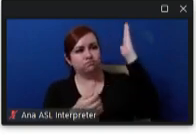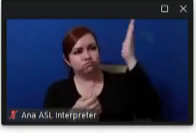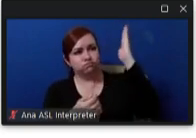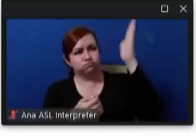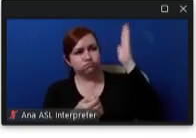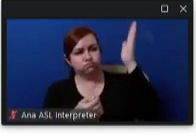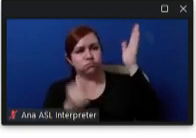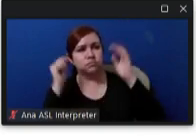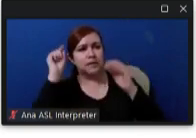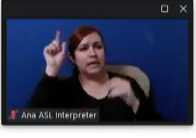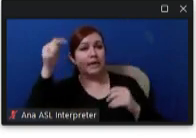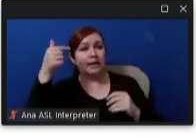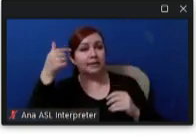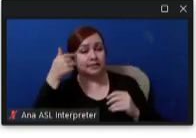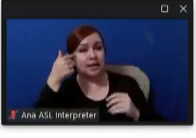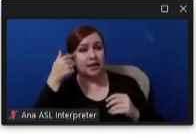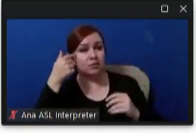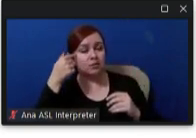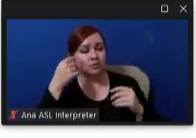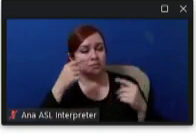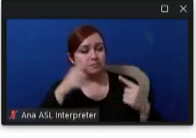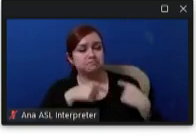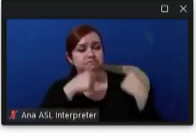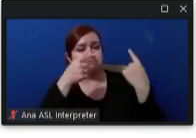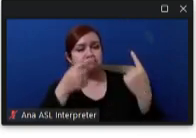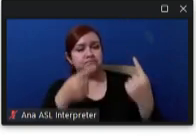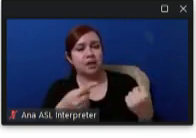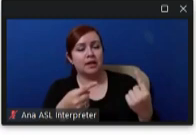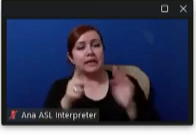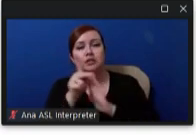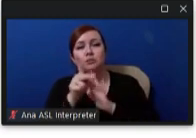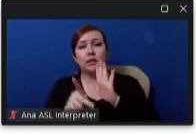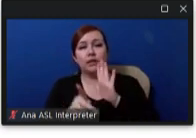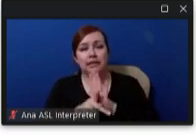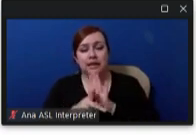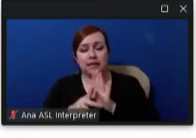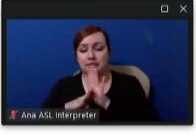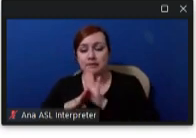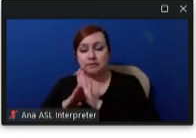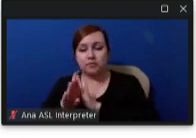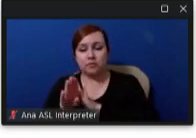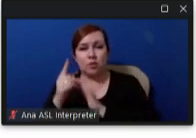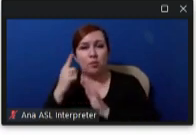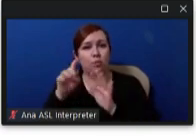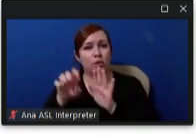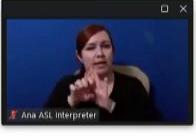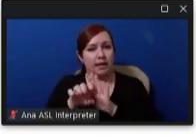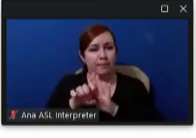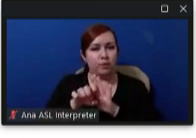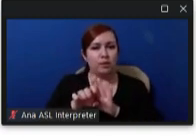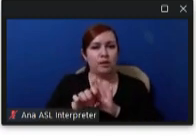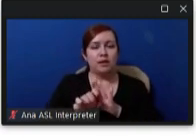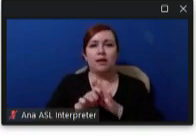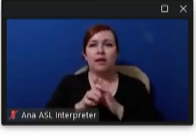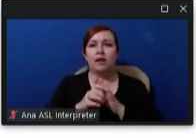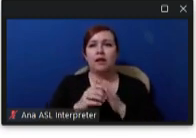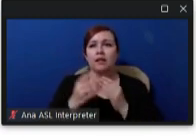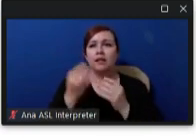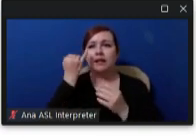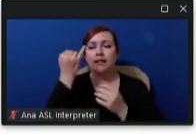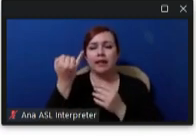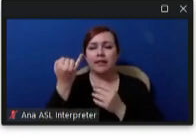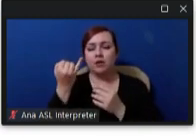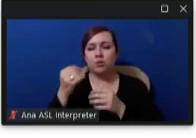Estado acerca de las políticas que están en curso. Por ejemplo, me llama mucho la atención la idea de una línea 114